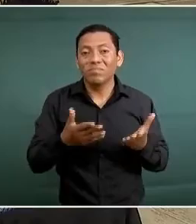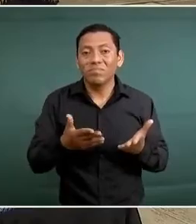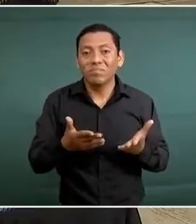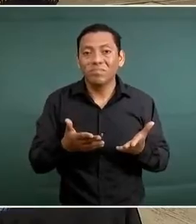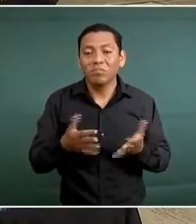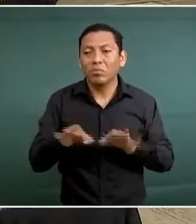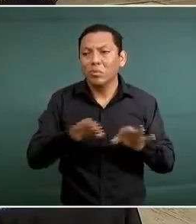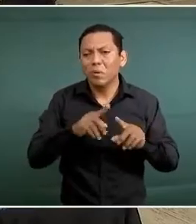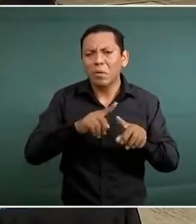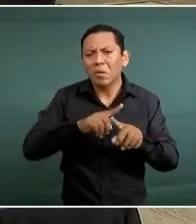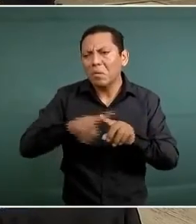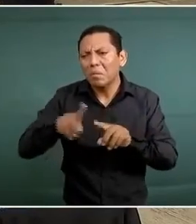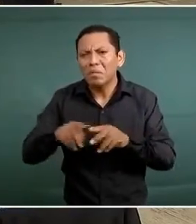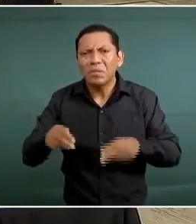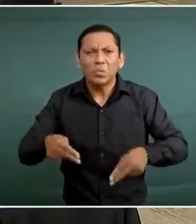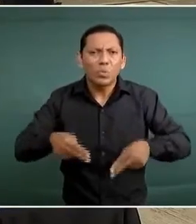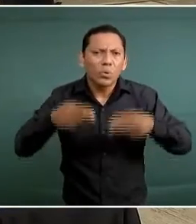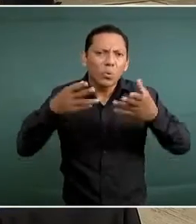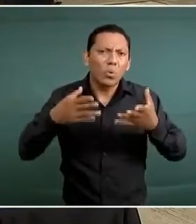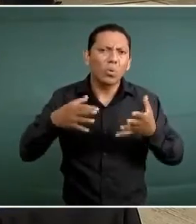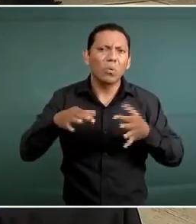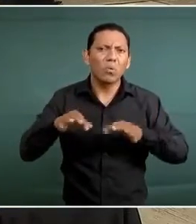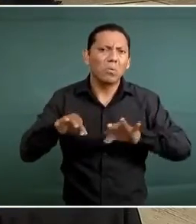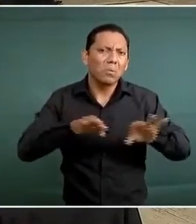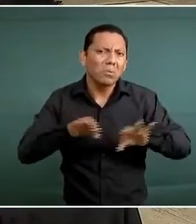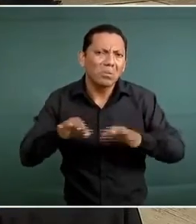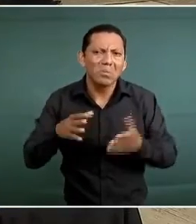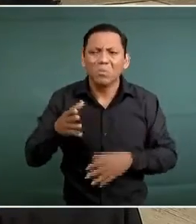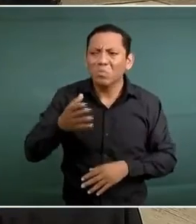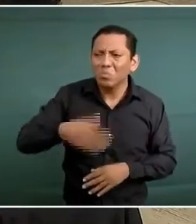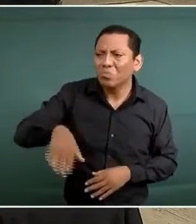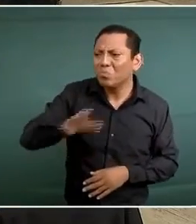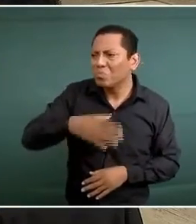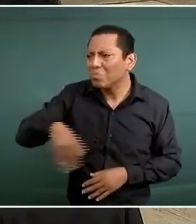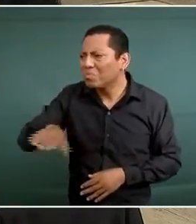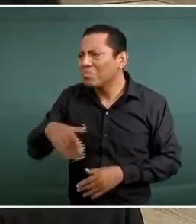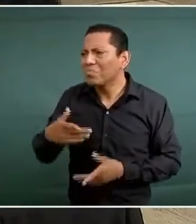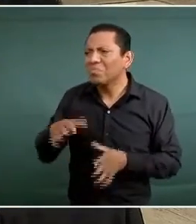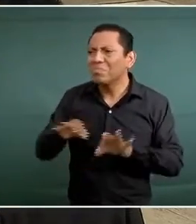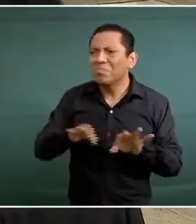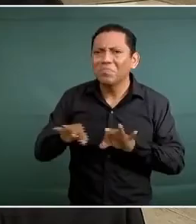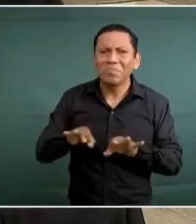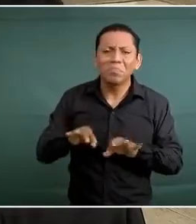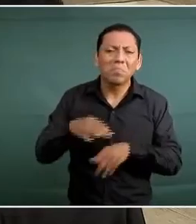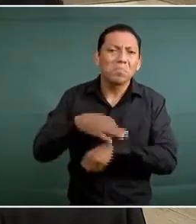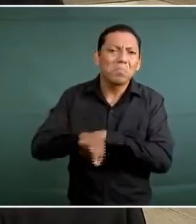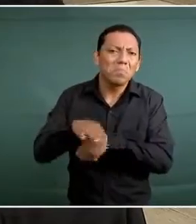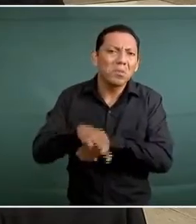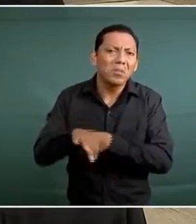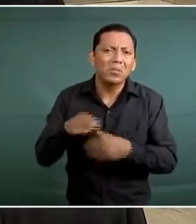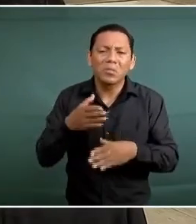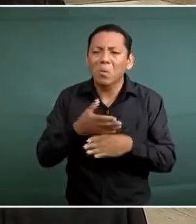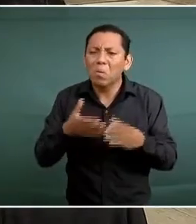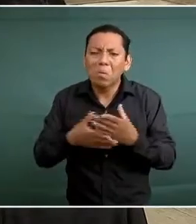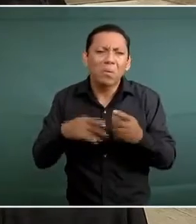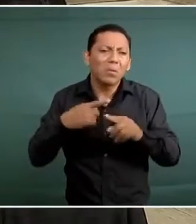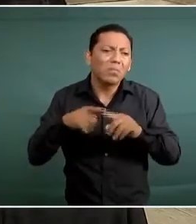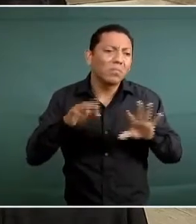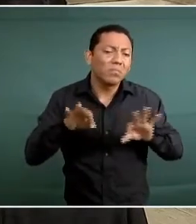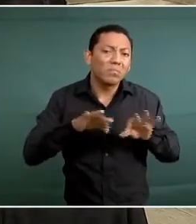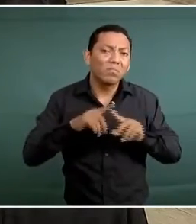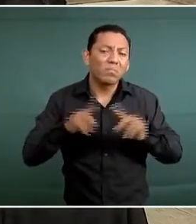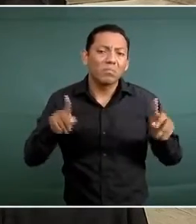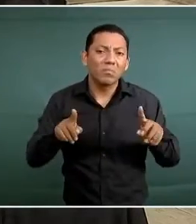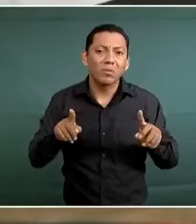informal o que estaban a la búsqueda de un empleo formal y mientras estaban dedicando a otra actividad informal